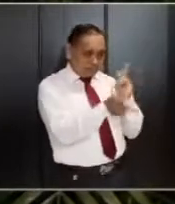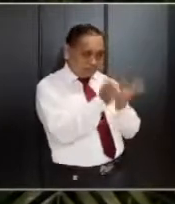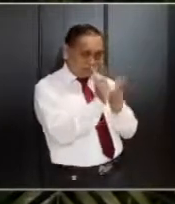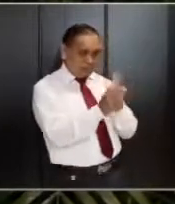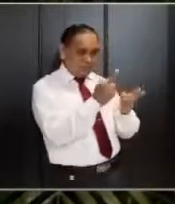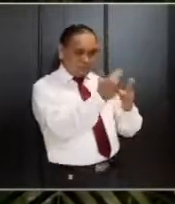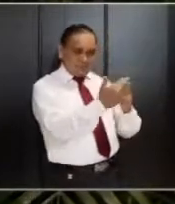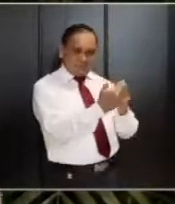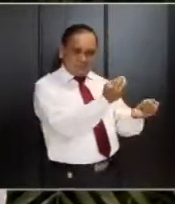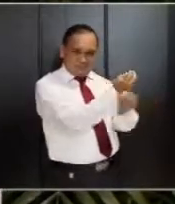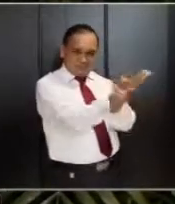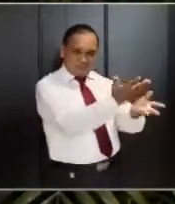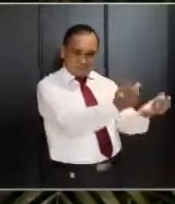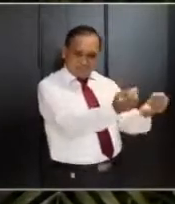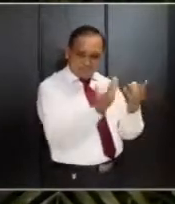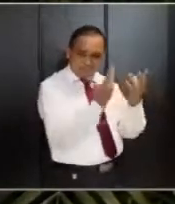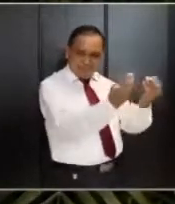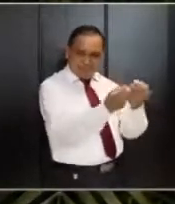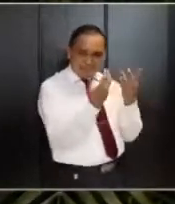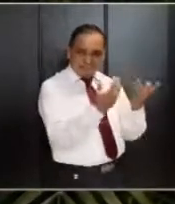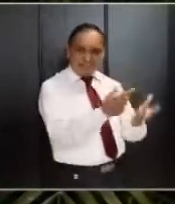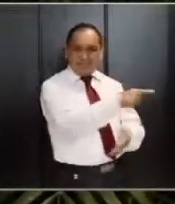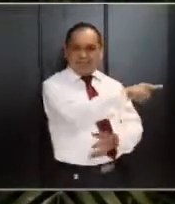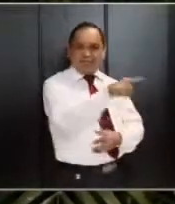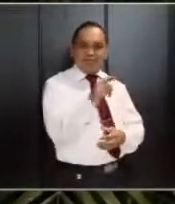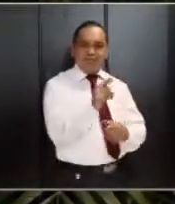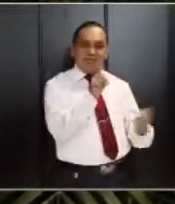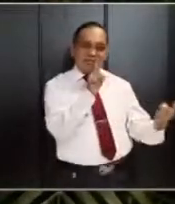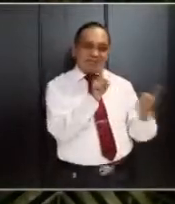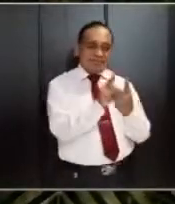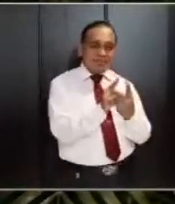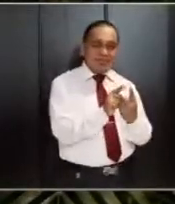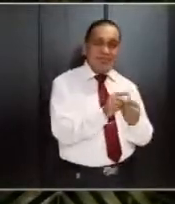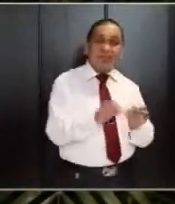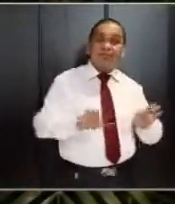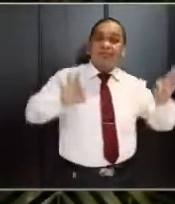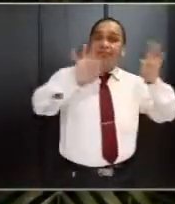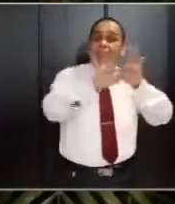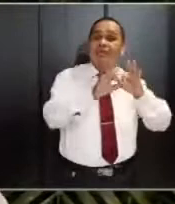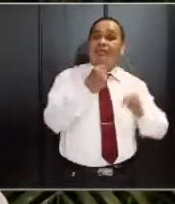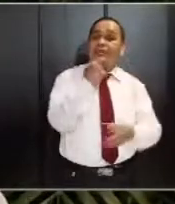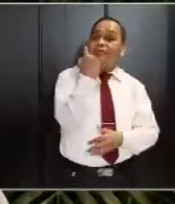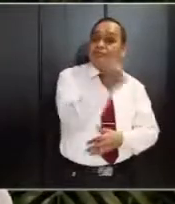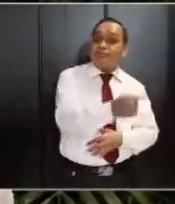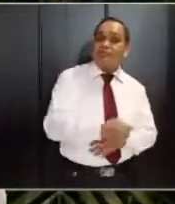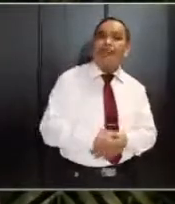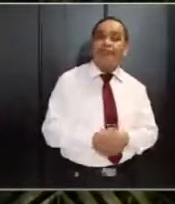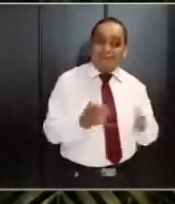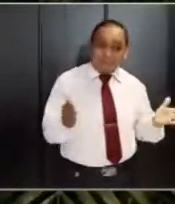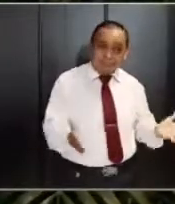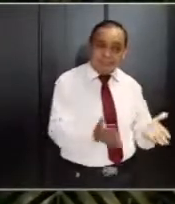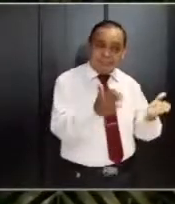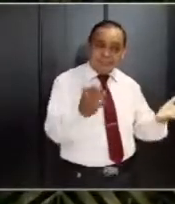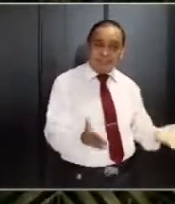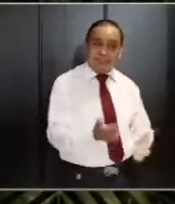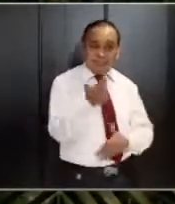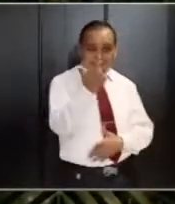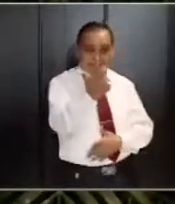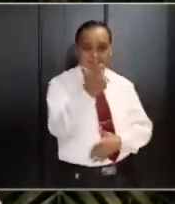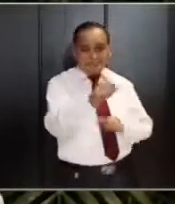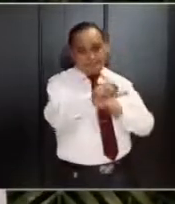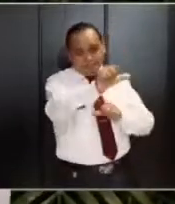proveedores e instaladores del estado de Campeche. Eso es muy importante recalcarlo, porque vamos a fomentar una economía